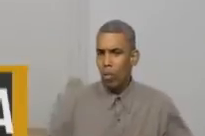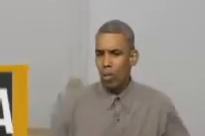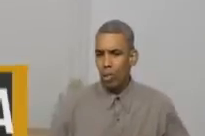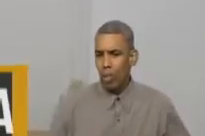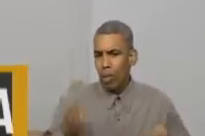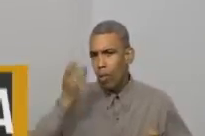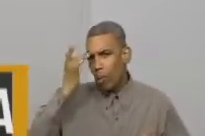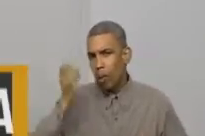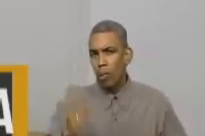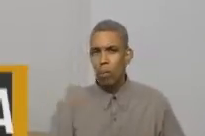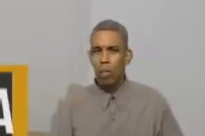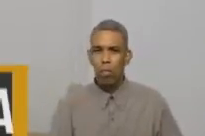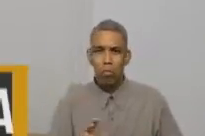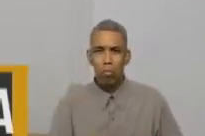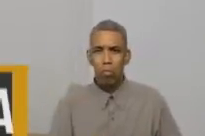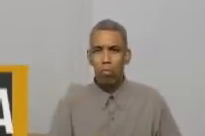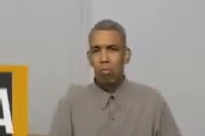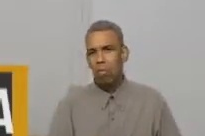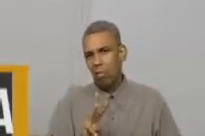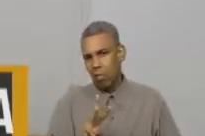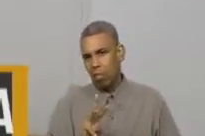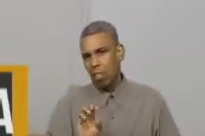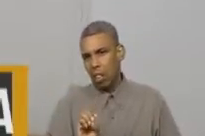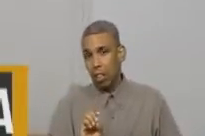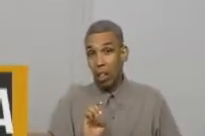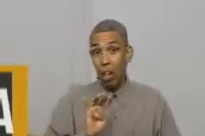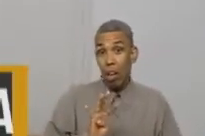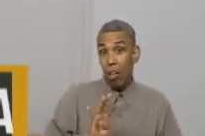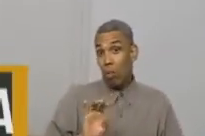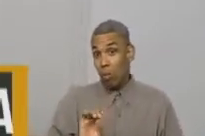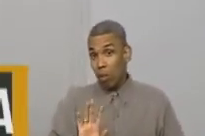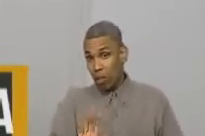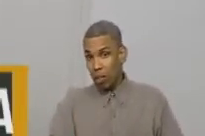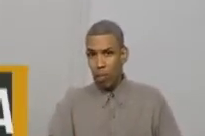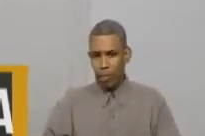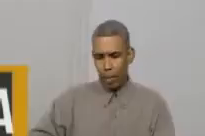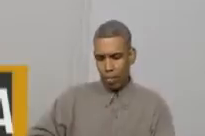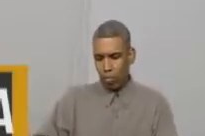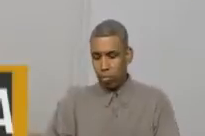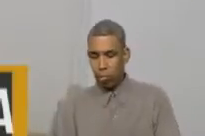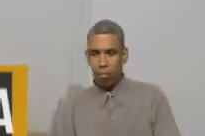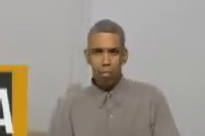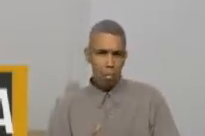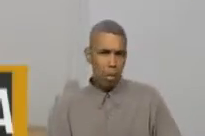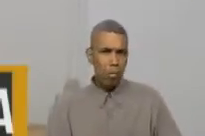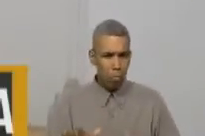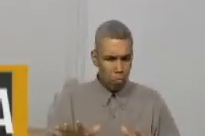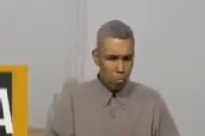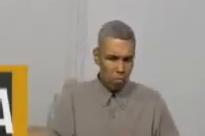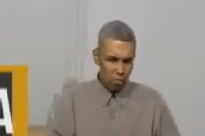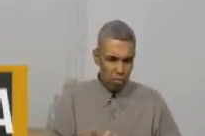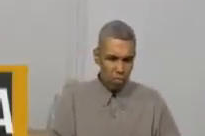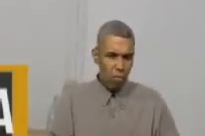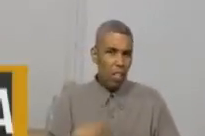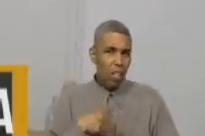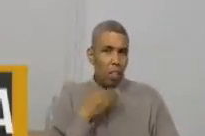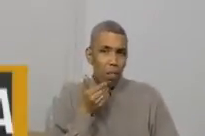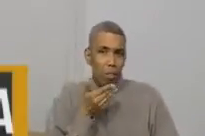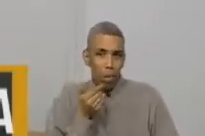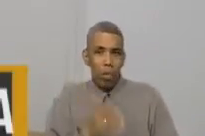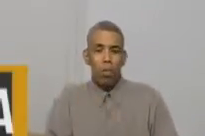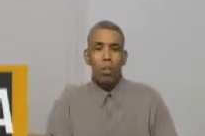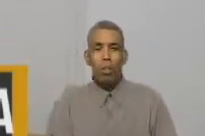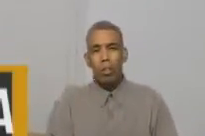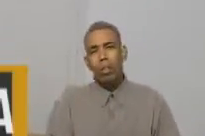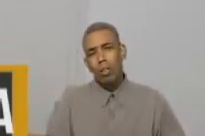e inclusive evitaremos muchas muertes. Aquí es la invitación a los conductores de carro y de moto que